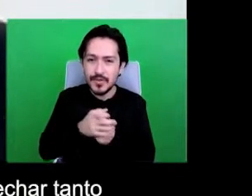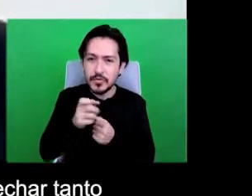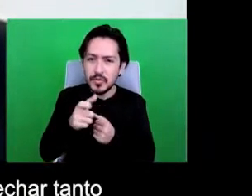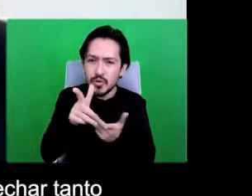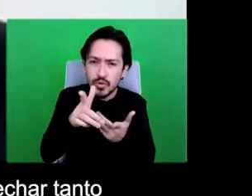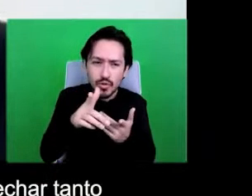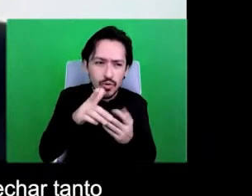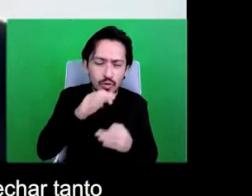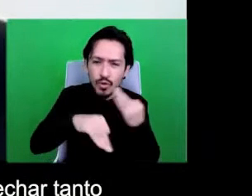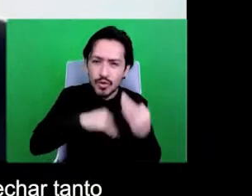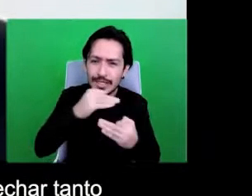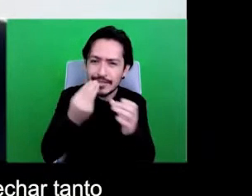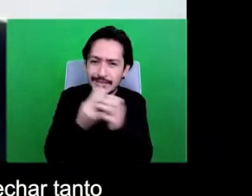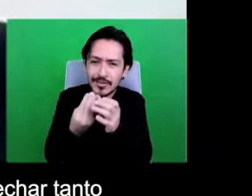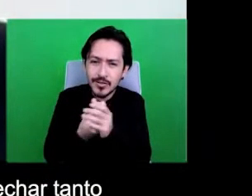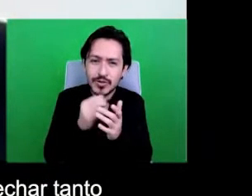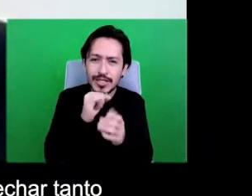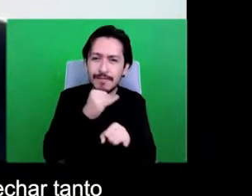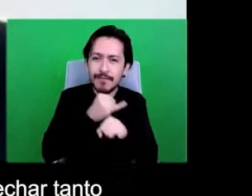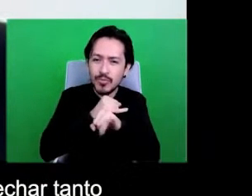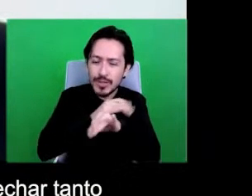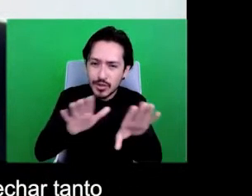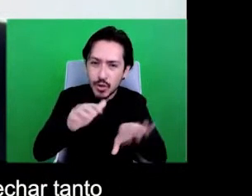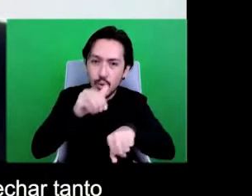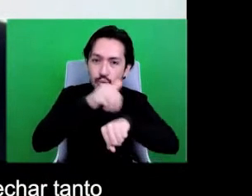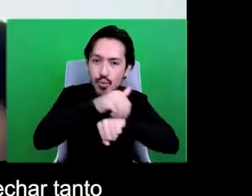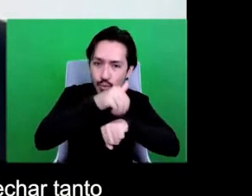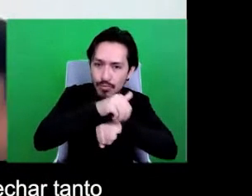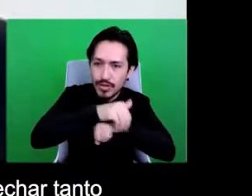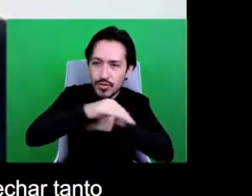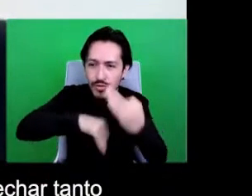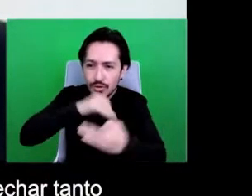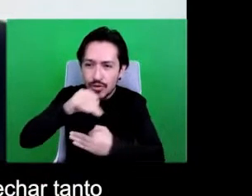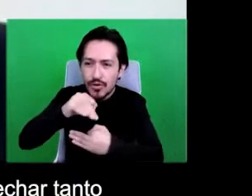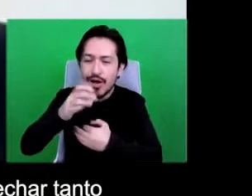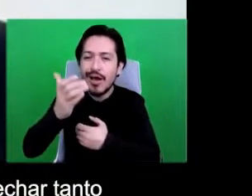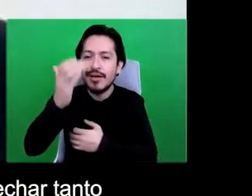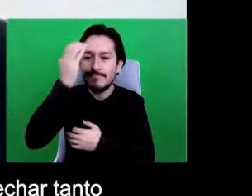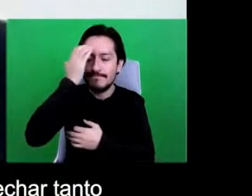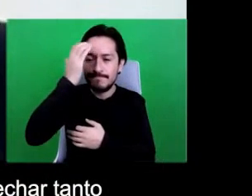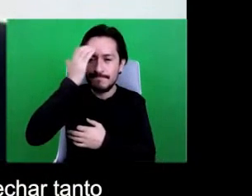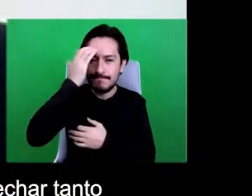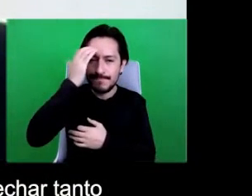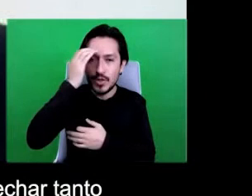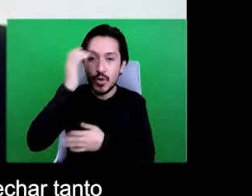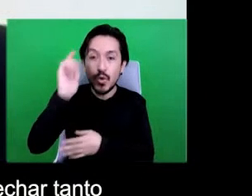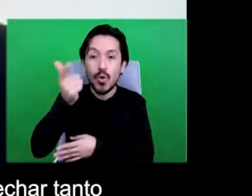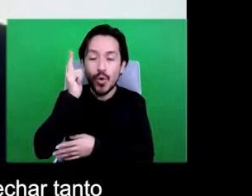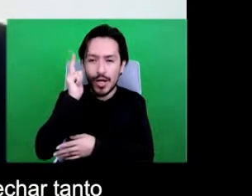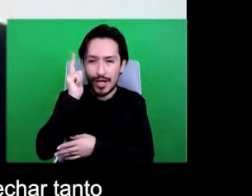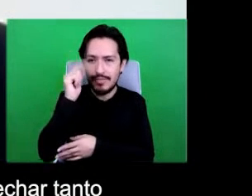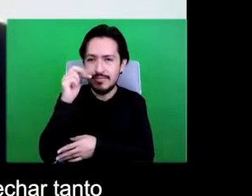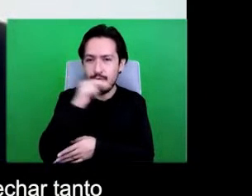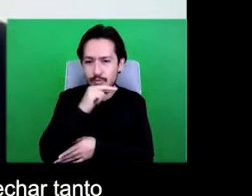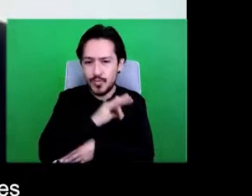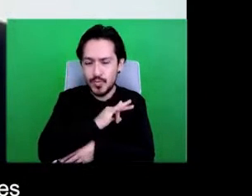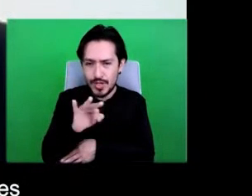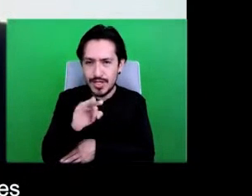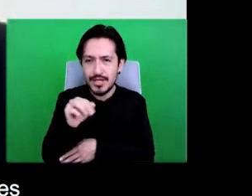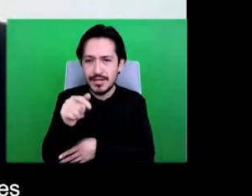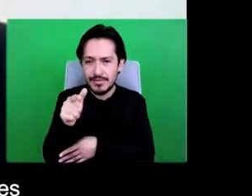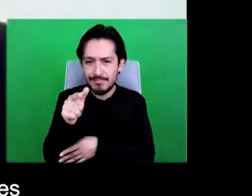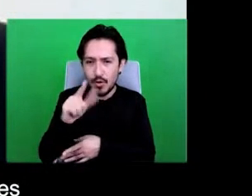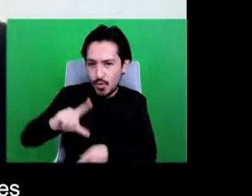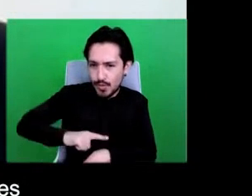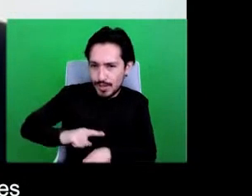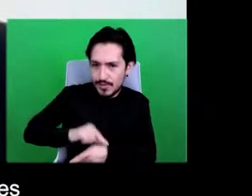y esperemos que en un futuro pues se pueda aprovechar tanto del gobierno del Estado, principalmente Cultura Jalisco, como de